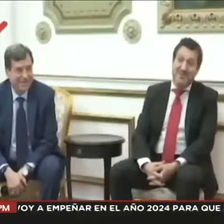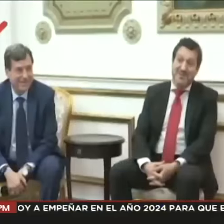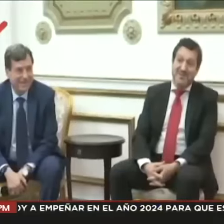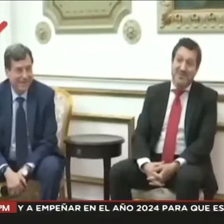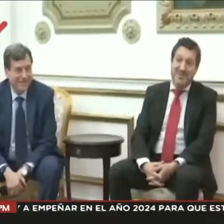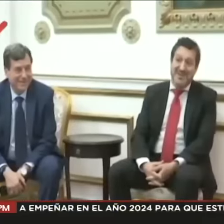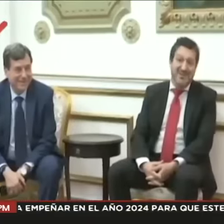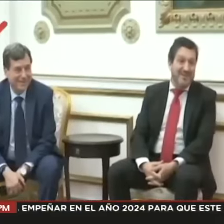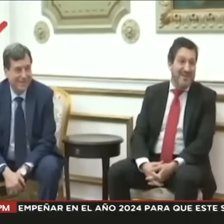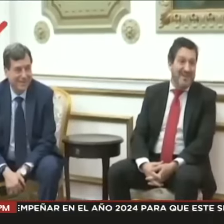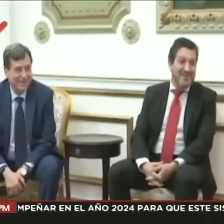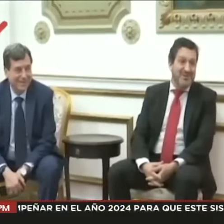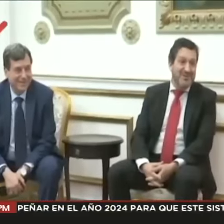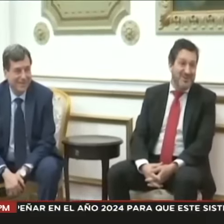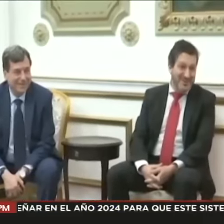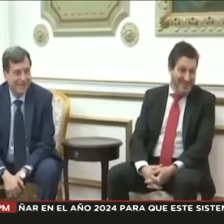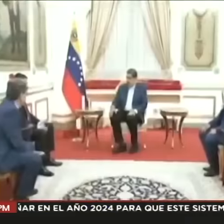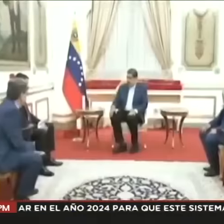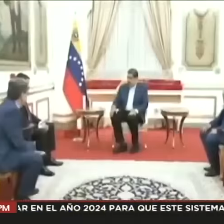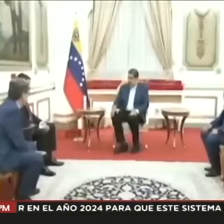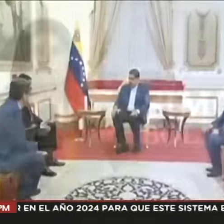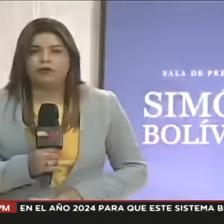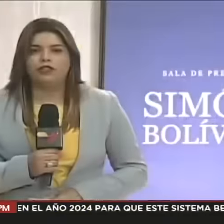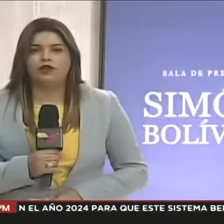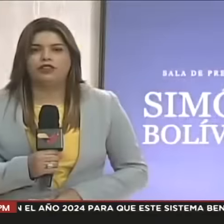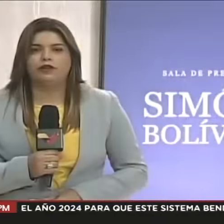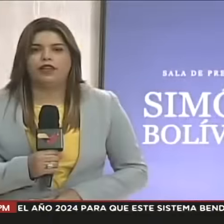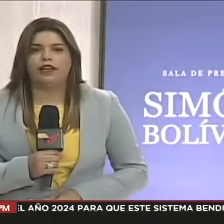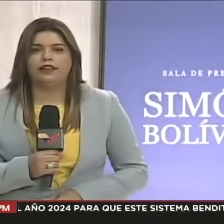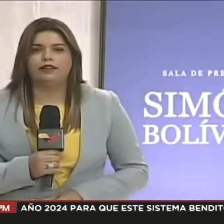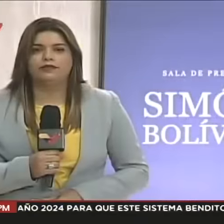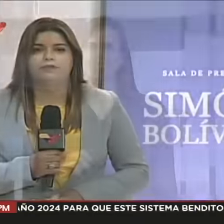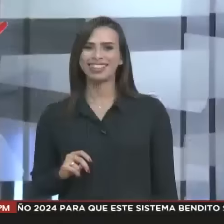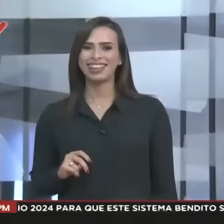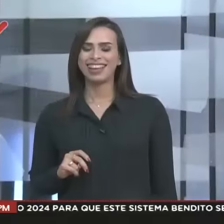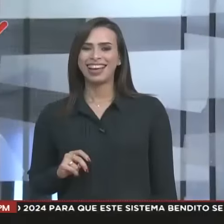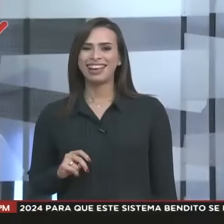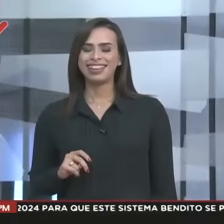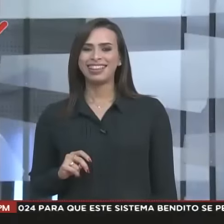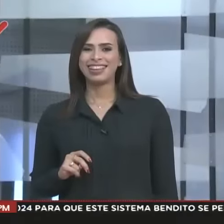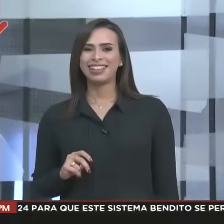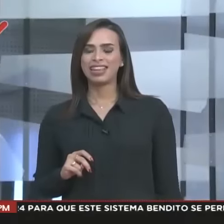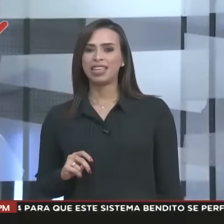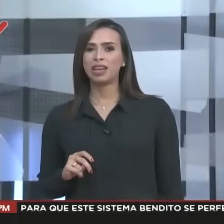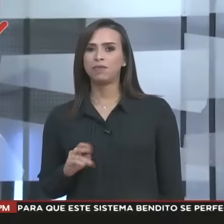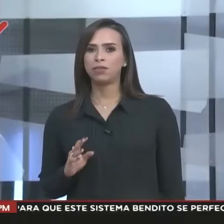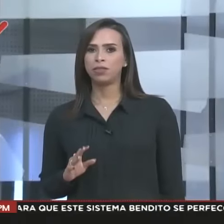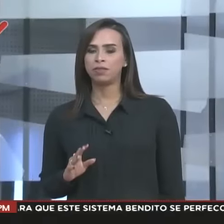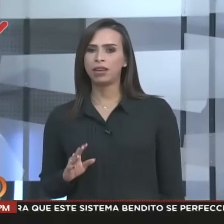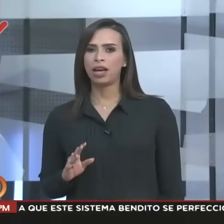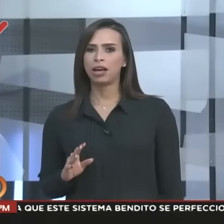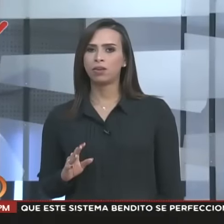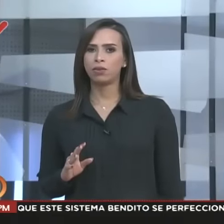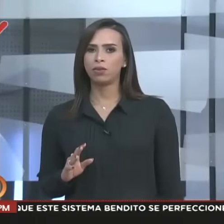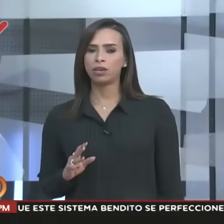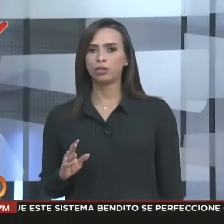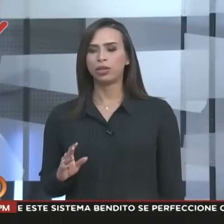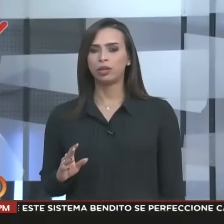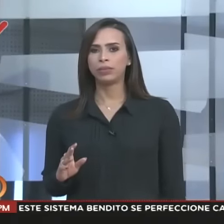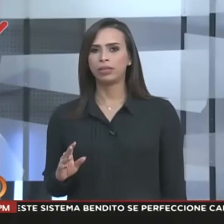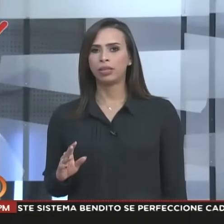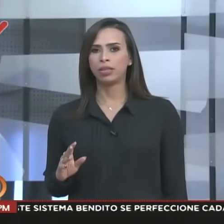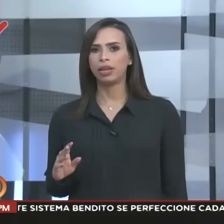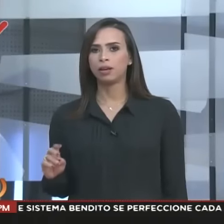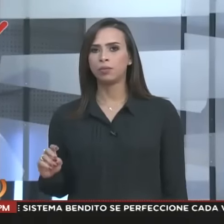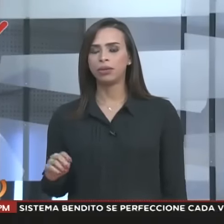tributar a la agenda económica bolivariana. Es parte de la información y con ella devolvemos el contacto. Adelante. Allí tenían detalles de la fructífera reunión que